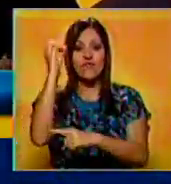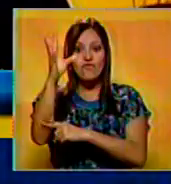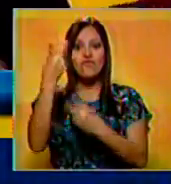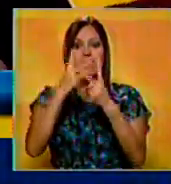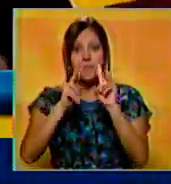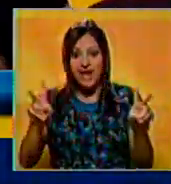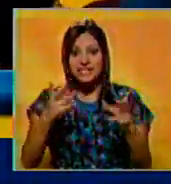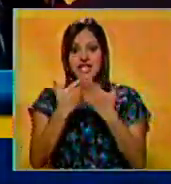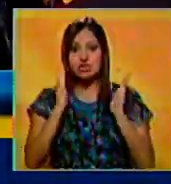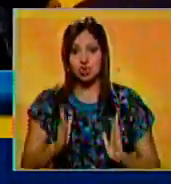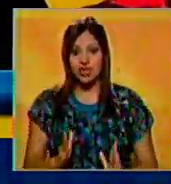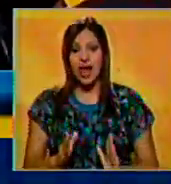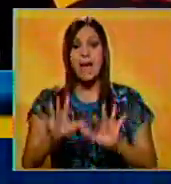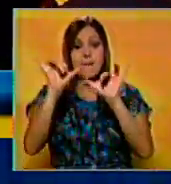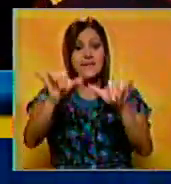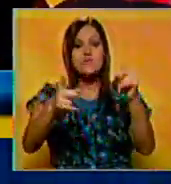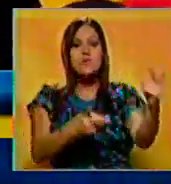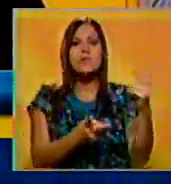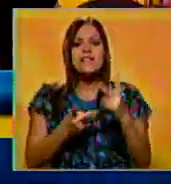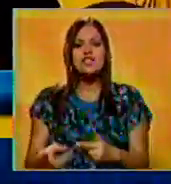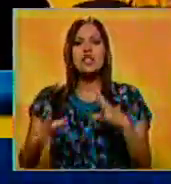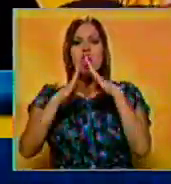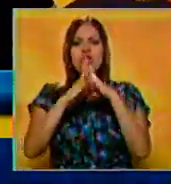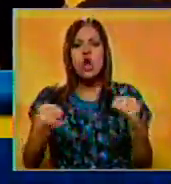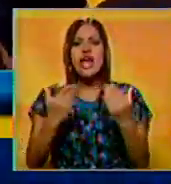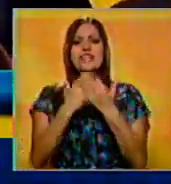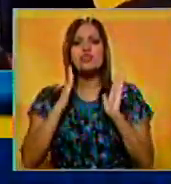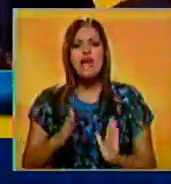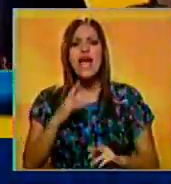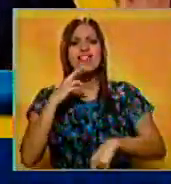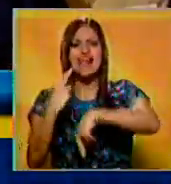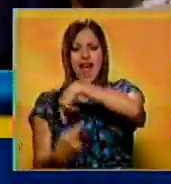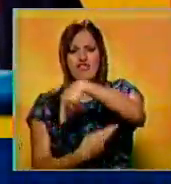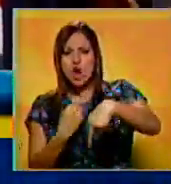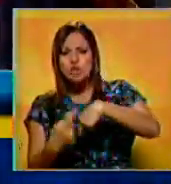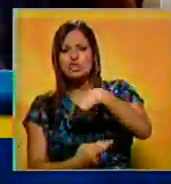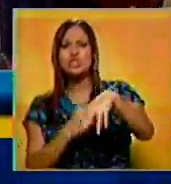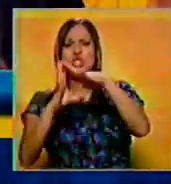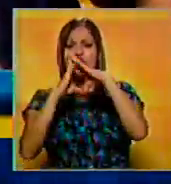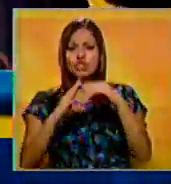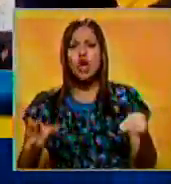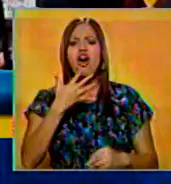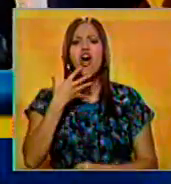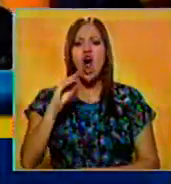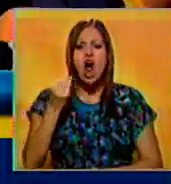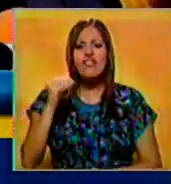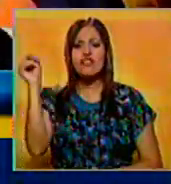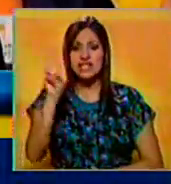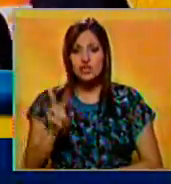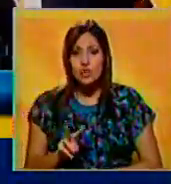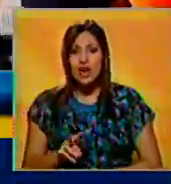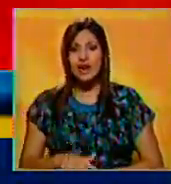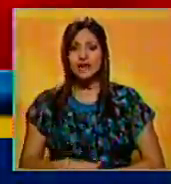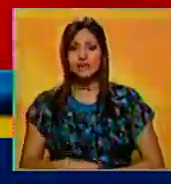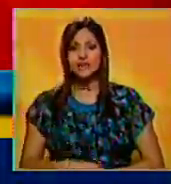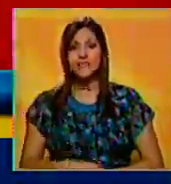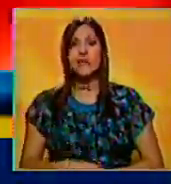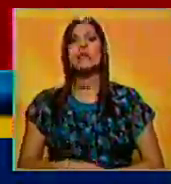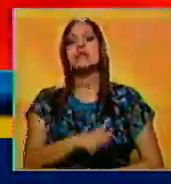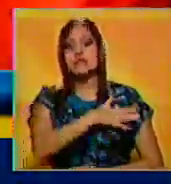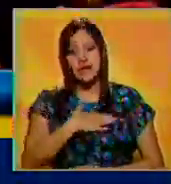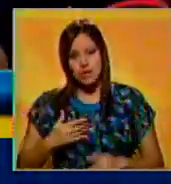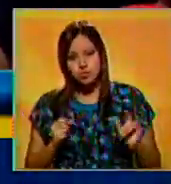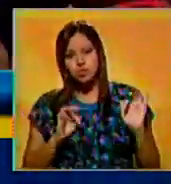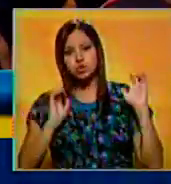los estudiantes. Y ahí la invitación a todo el estudiantado revolucionario, a toda la juventud venezolana, a